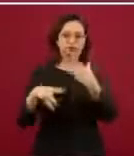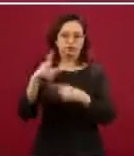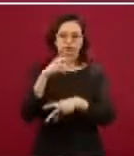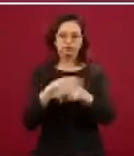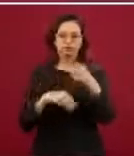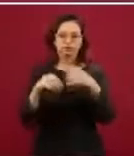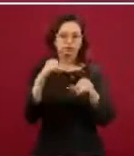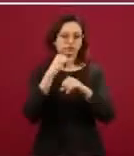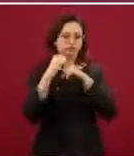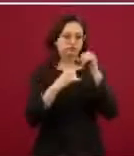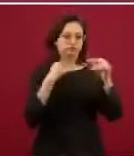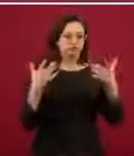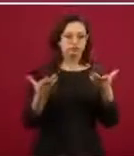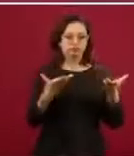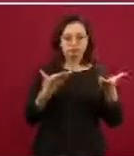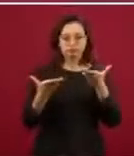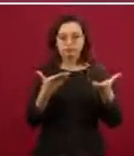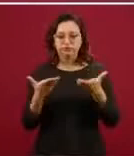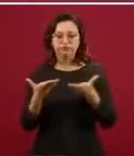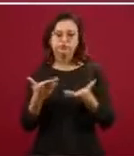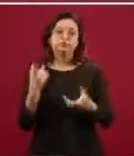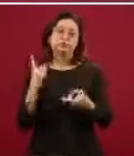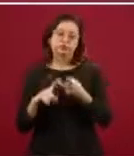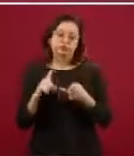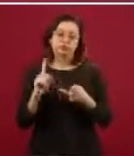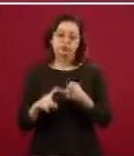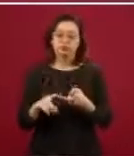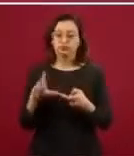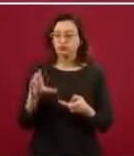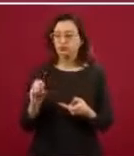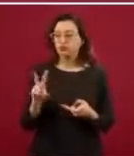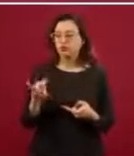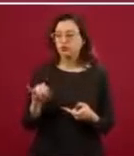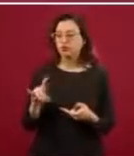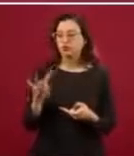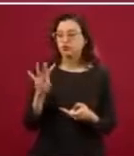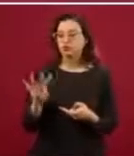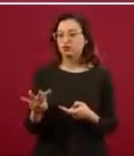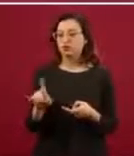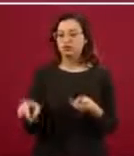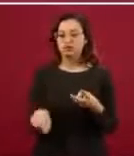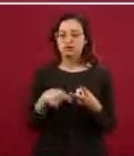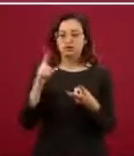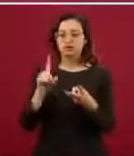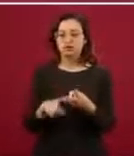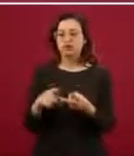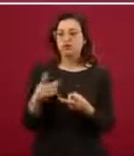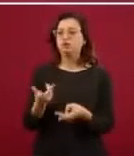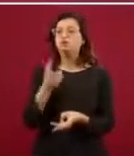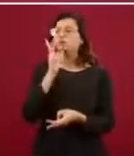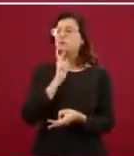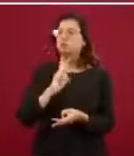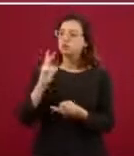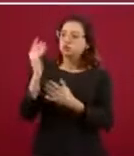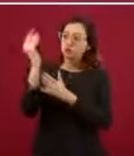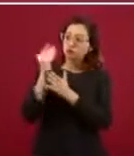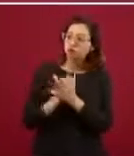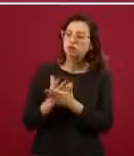financiera internacional provocada por el coronavirus y por la caída en el precio del petróleo. Vamos a